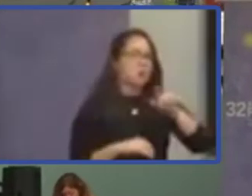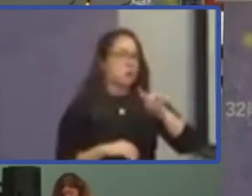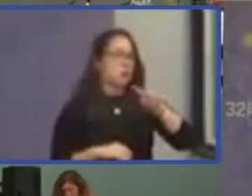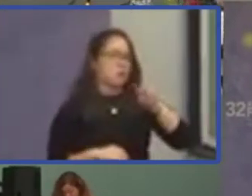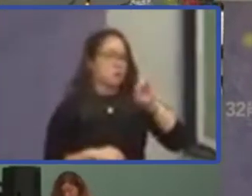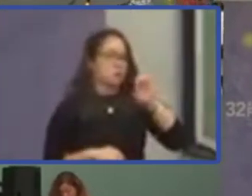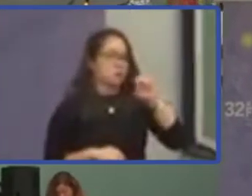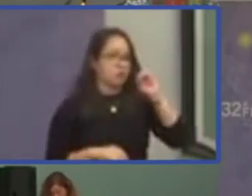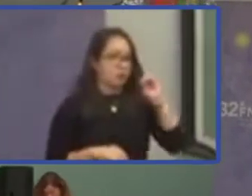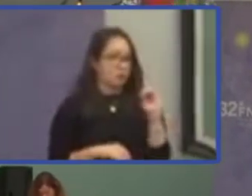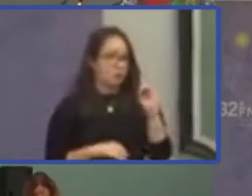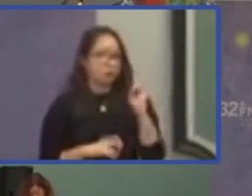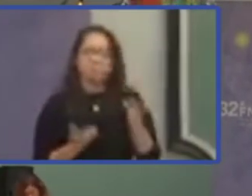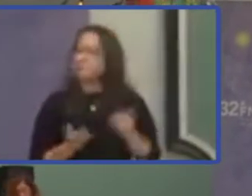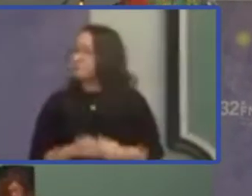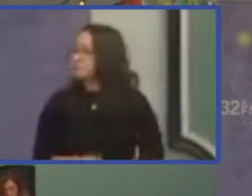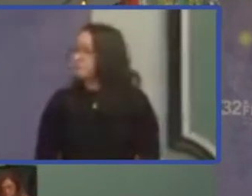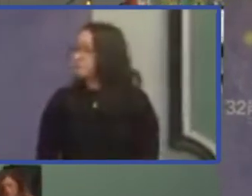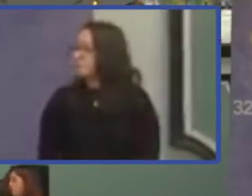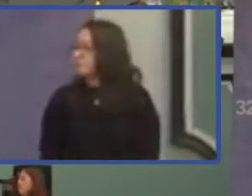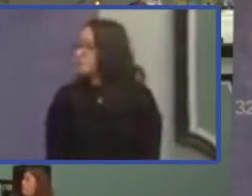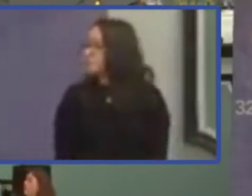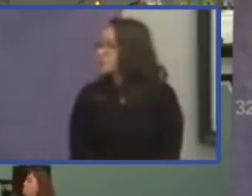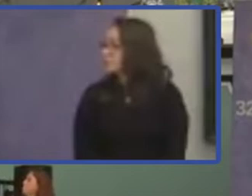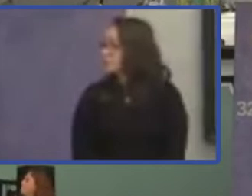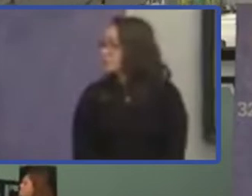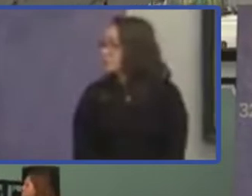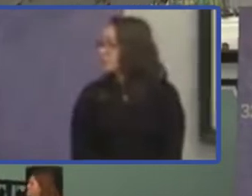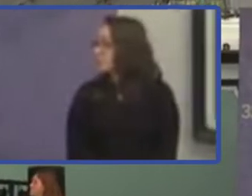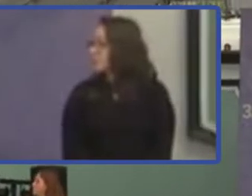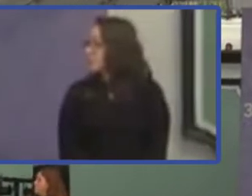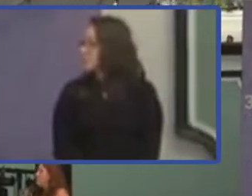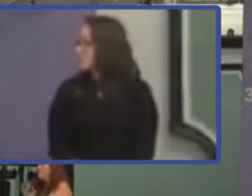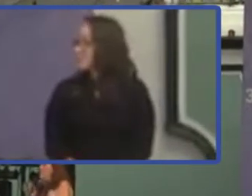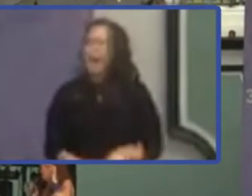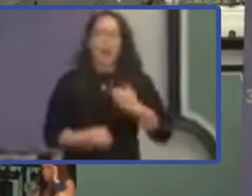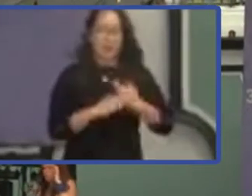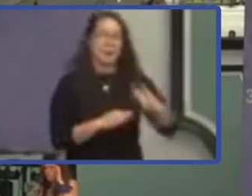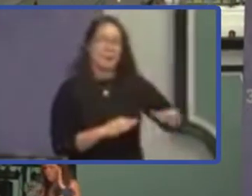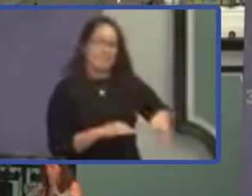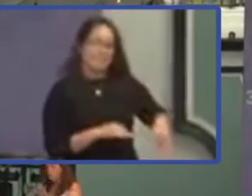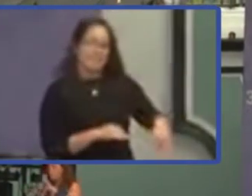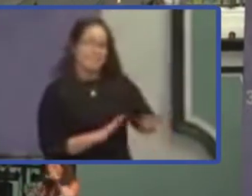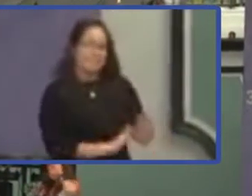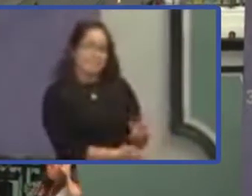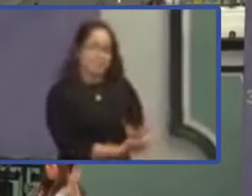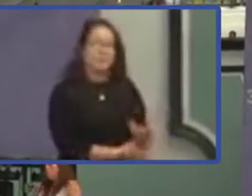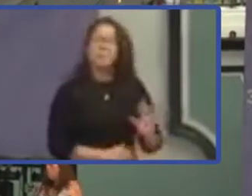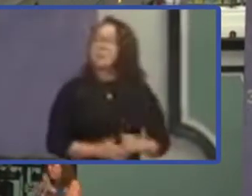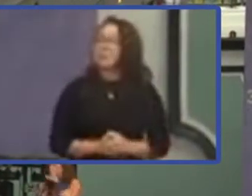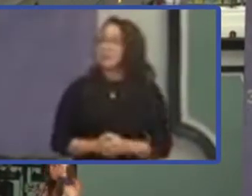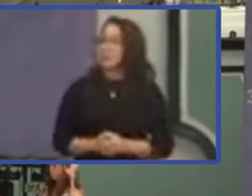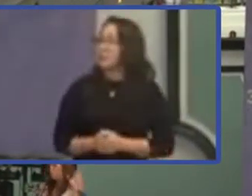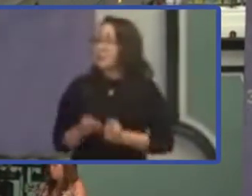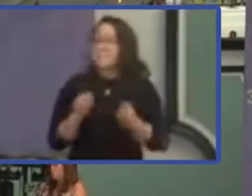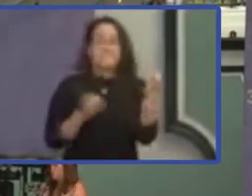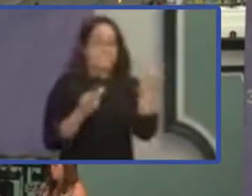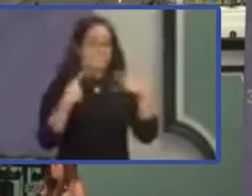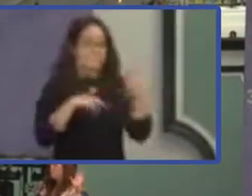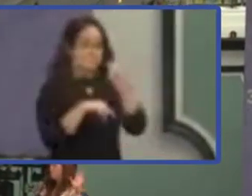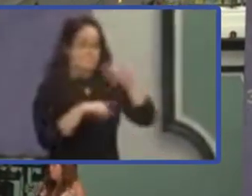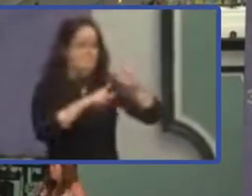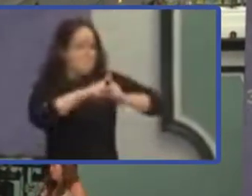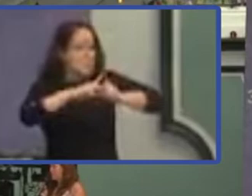ok muy bien ahorita me cuentas en los matemáticos todo lo que lo que conciben